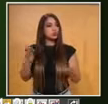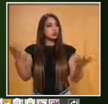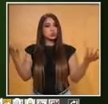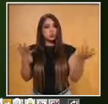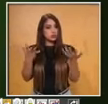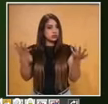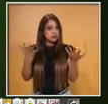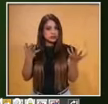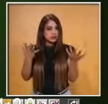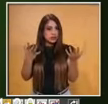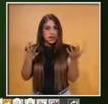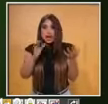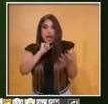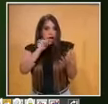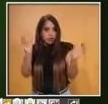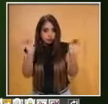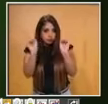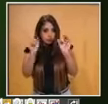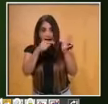ningún doblez?